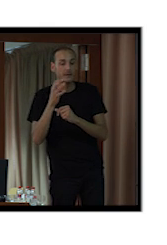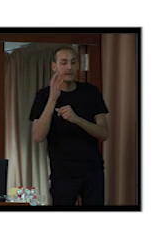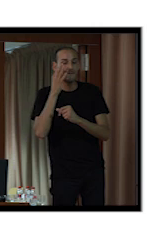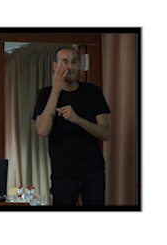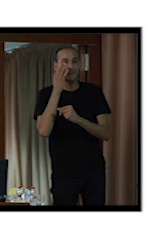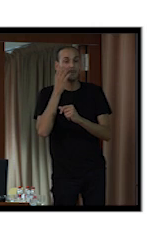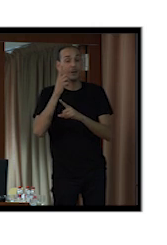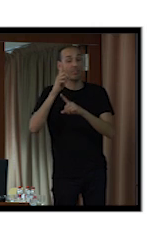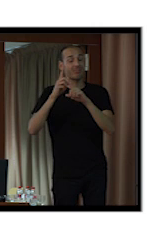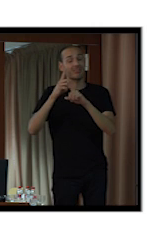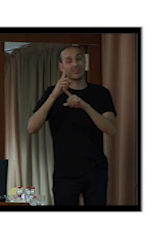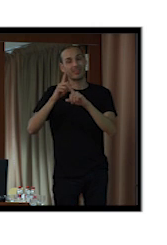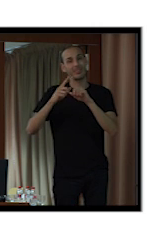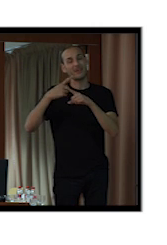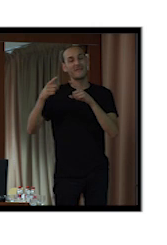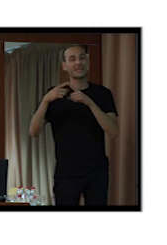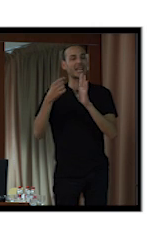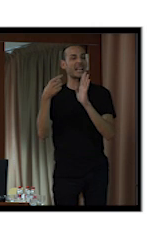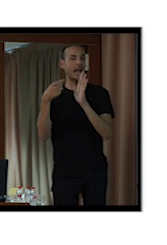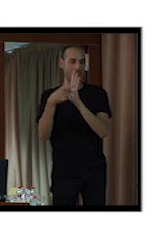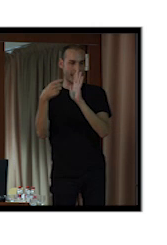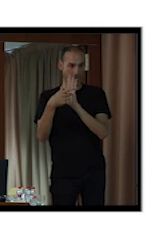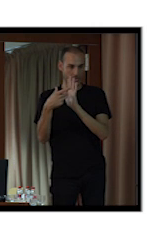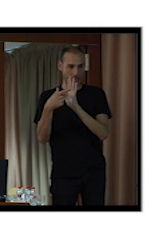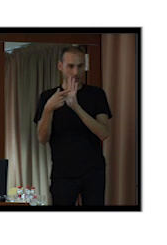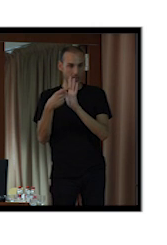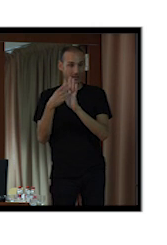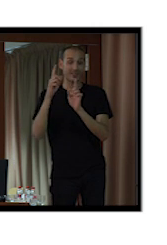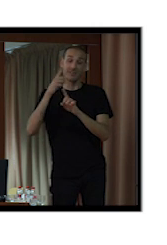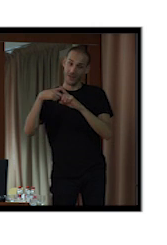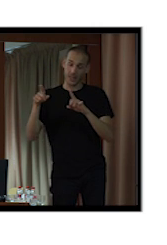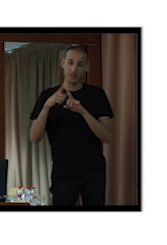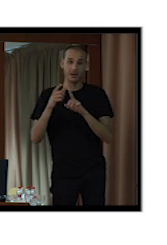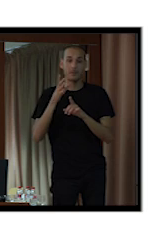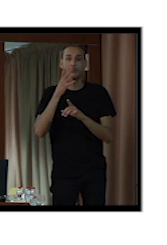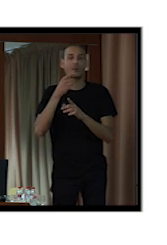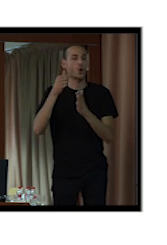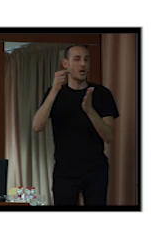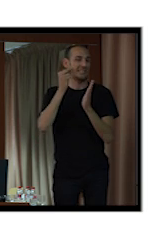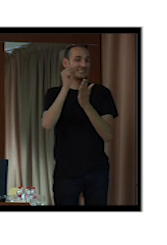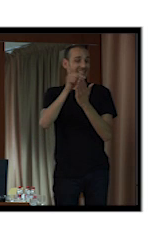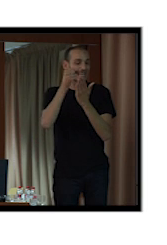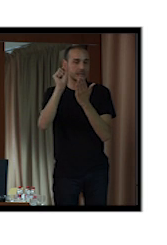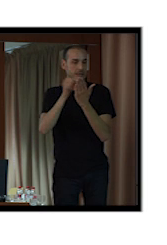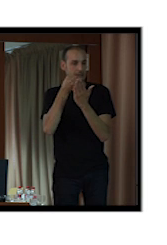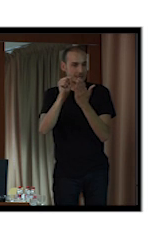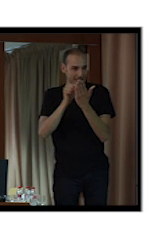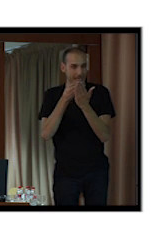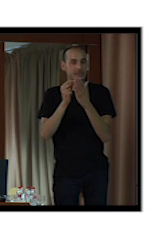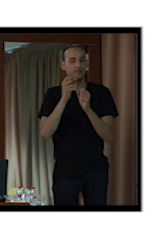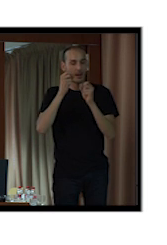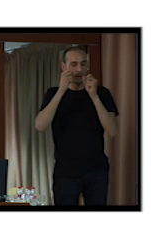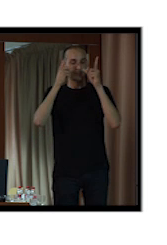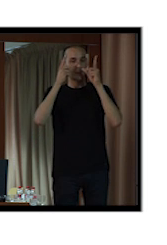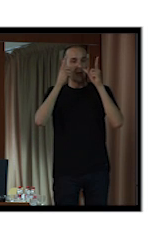técnicas cualitativas. Las más importantes son esas 3, el test de la latencia múltiple de sueño, el test de mantenimiento de la vigilia y sobre todo la